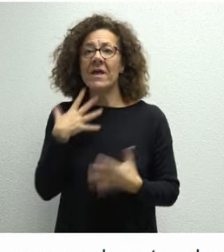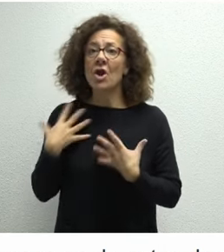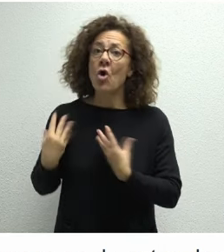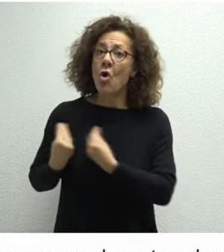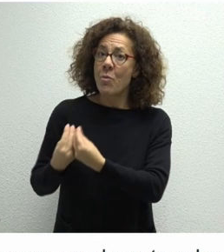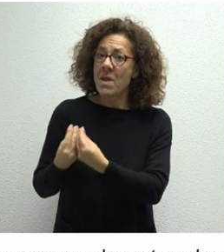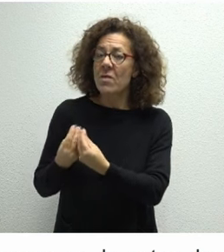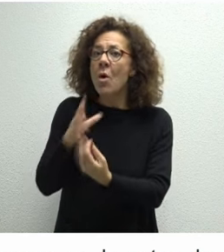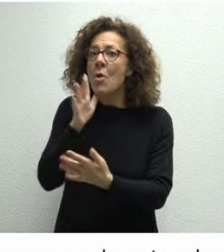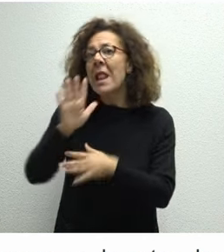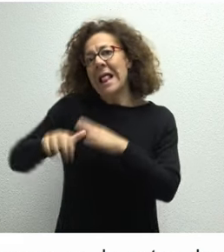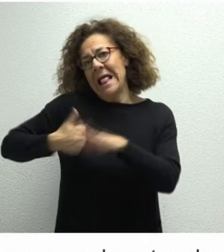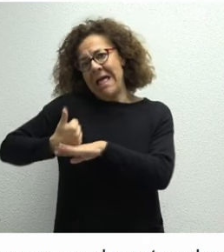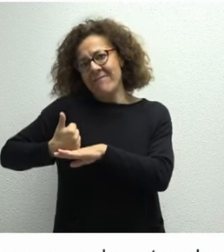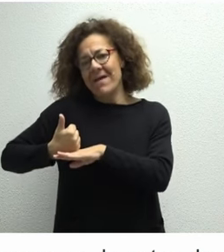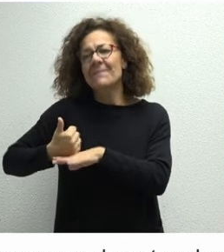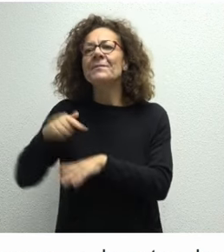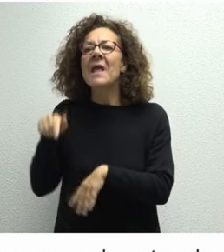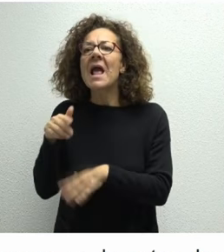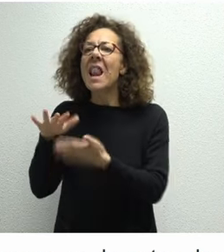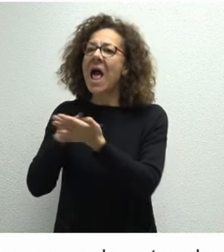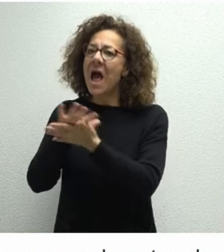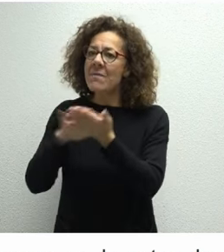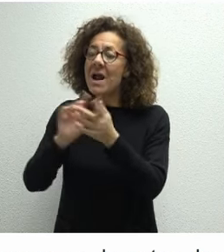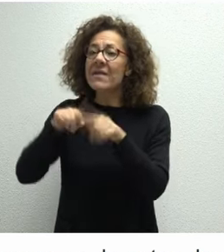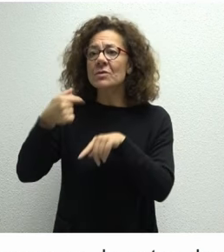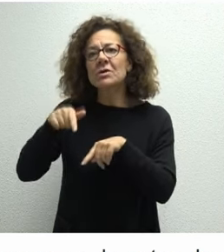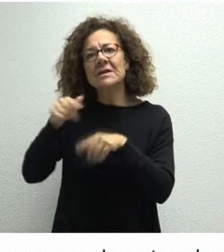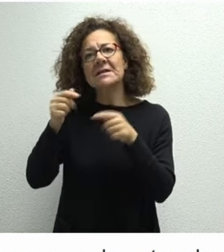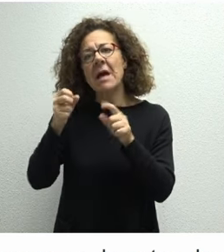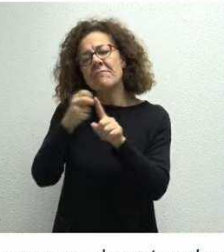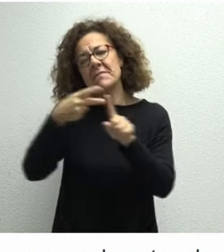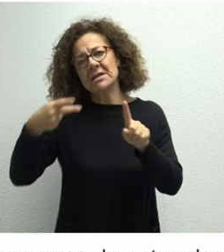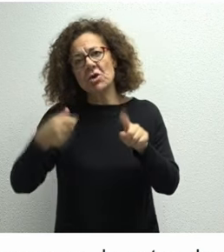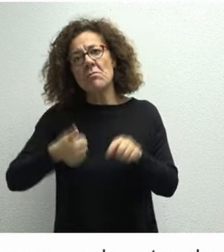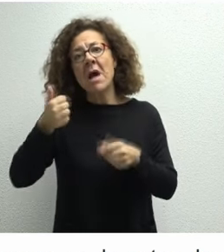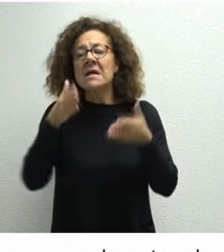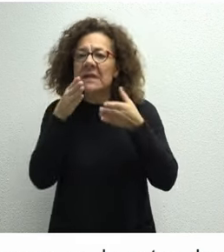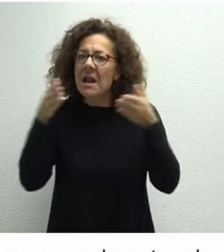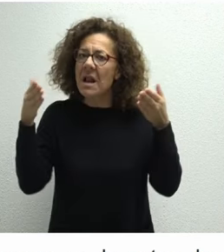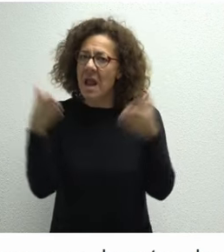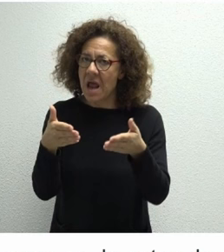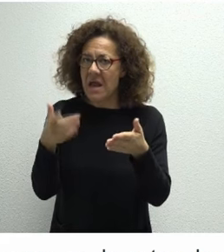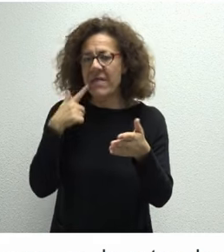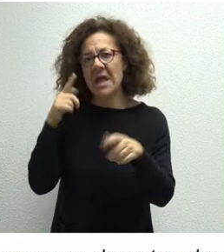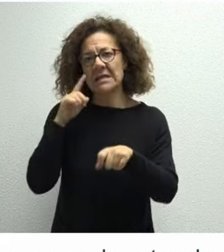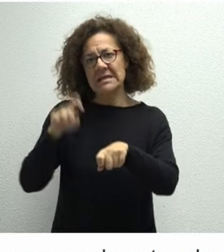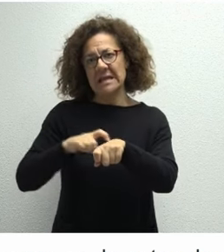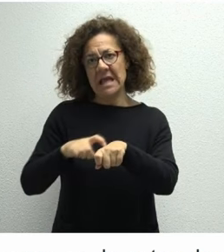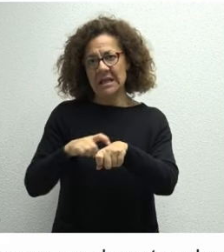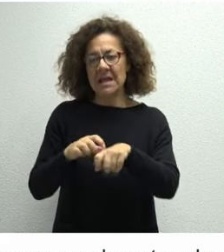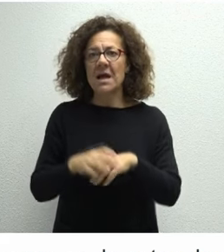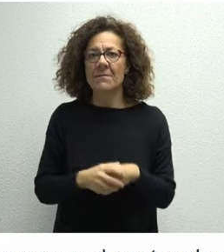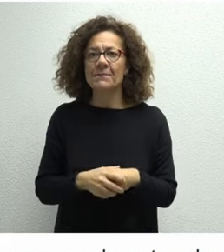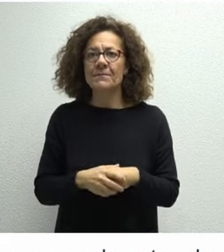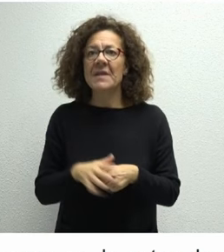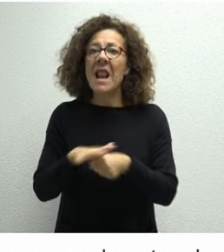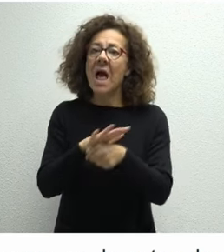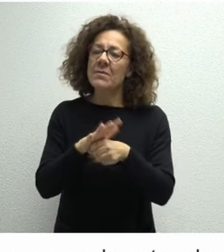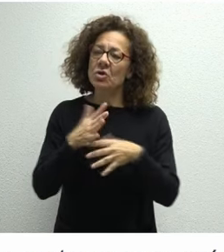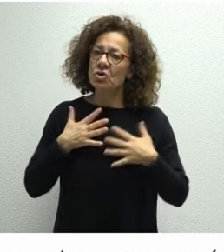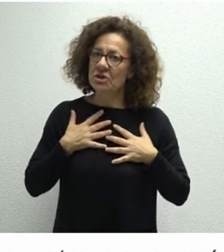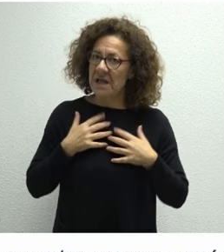jefe del Jefe os podrá hablar luego Desde esa otra visión no más del área de la psiquiatría no del ámbito